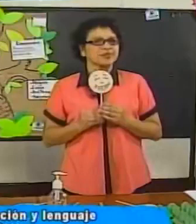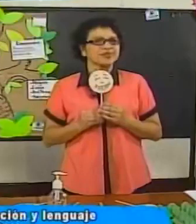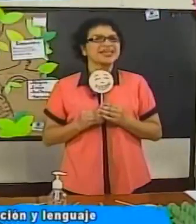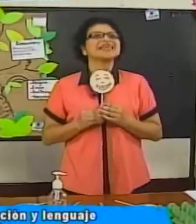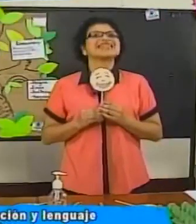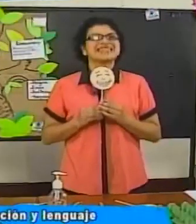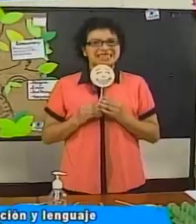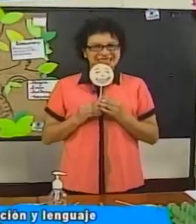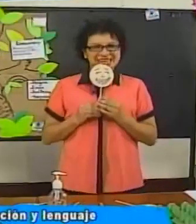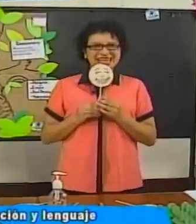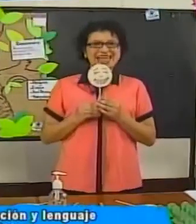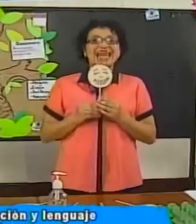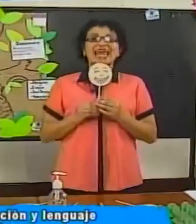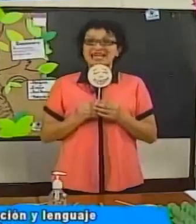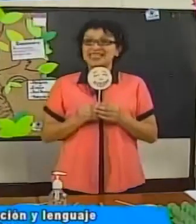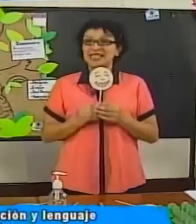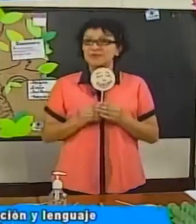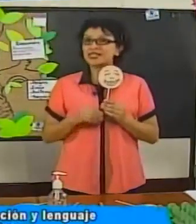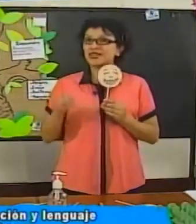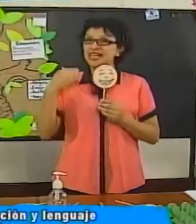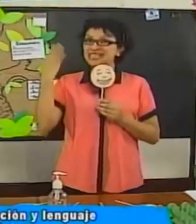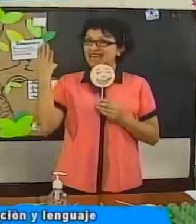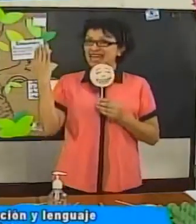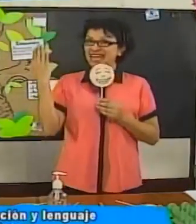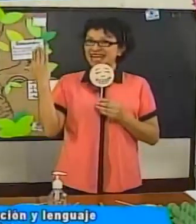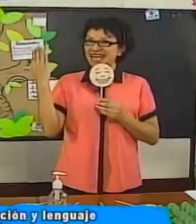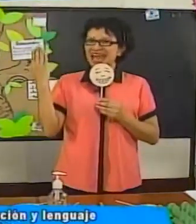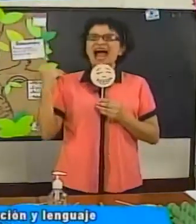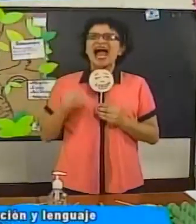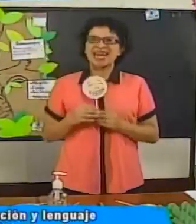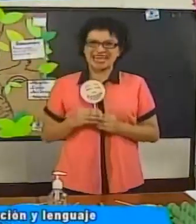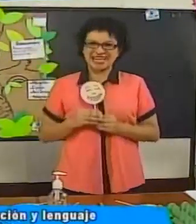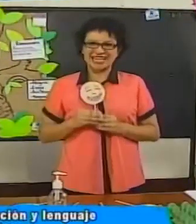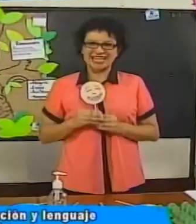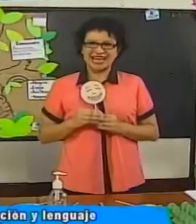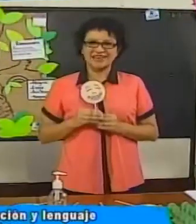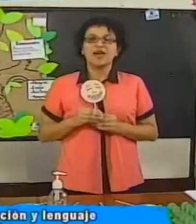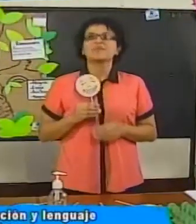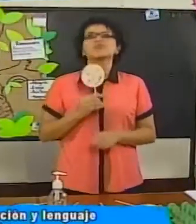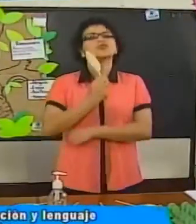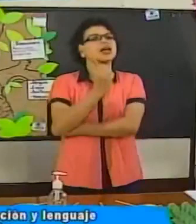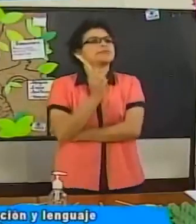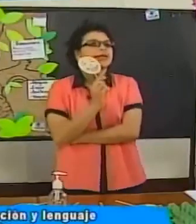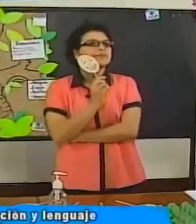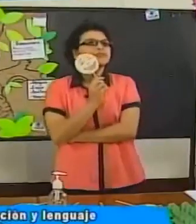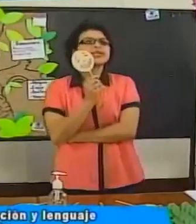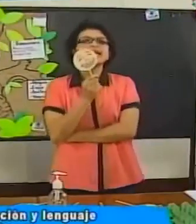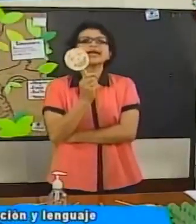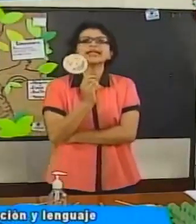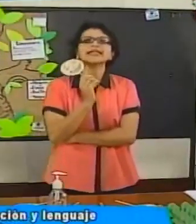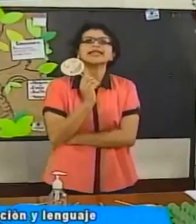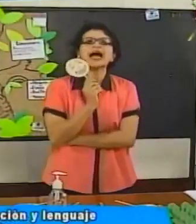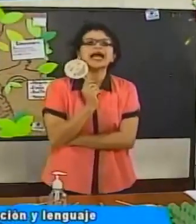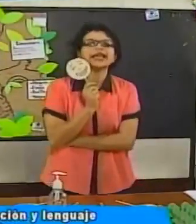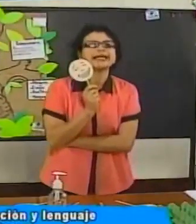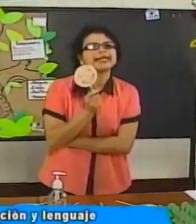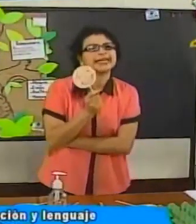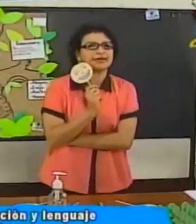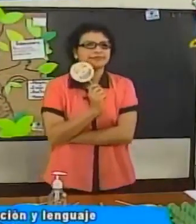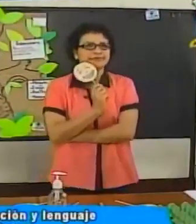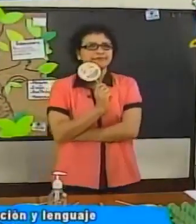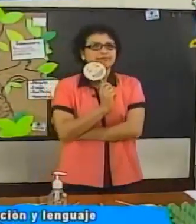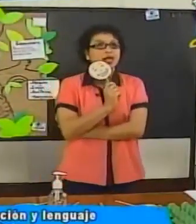expresión? Sí. Esta expresión es de alegría. Vamos a ver. ¿Qué te da